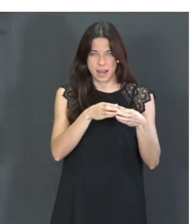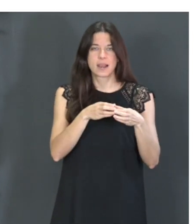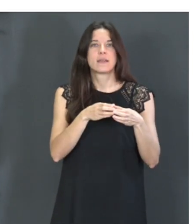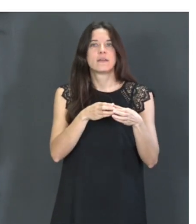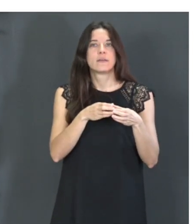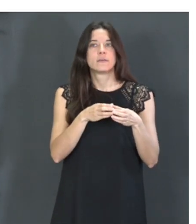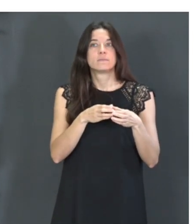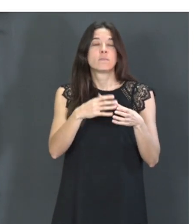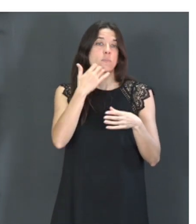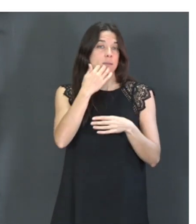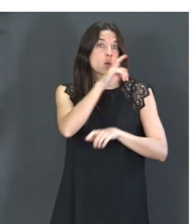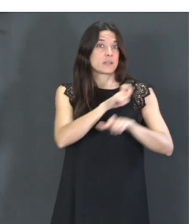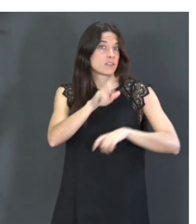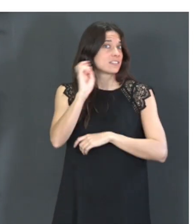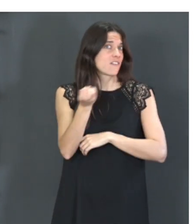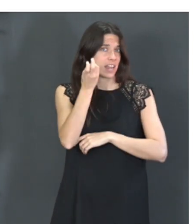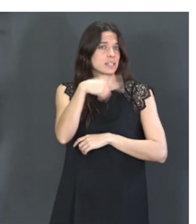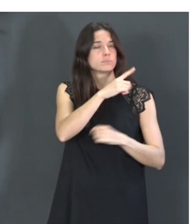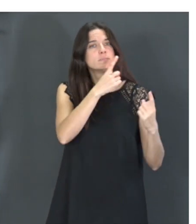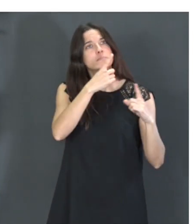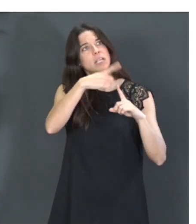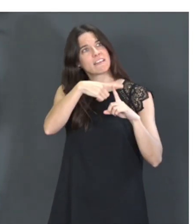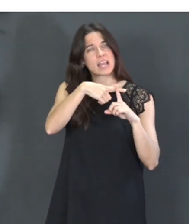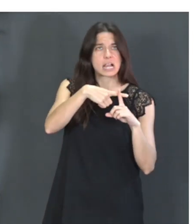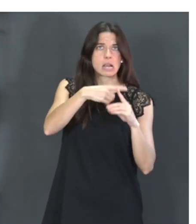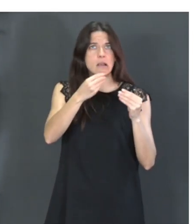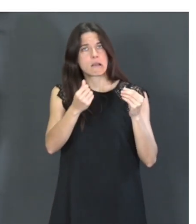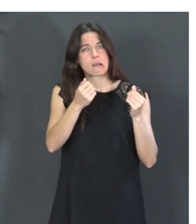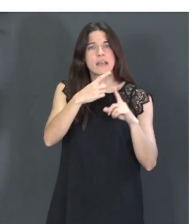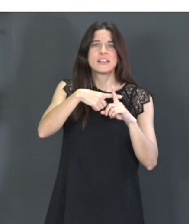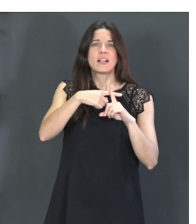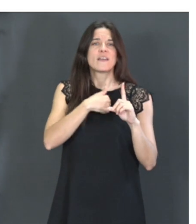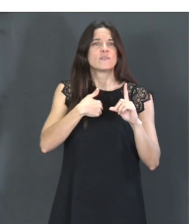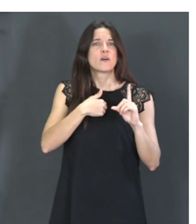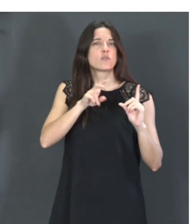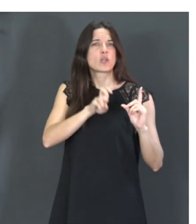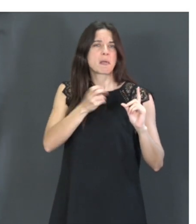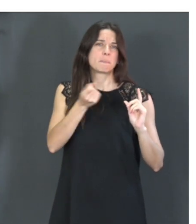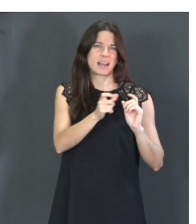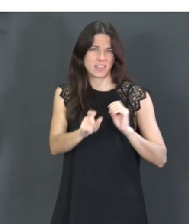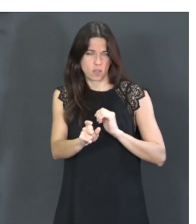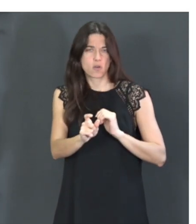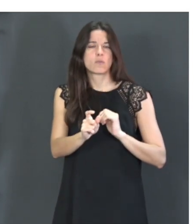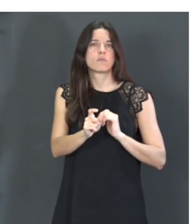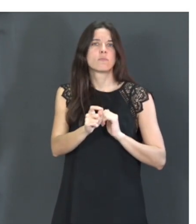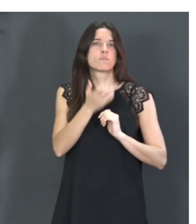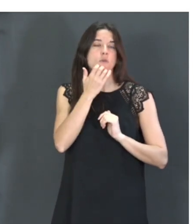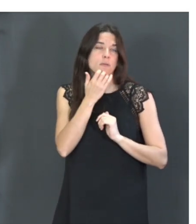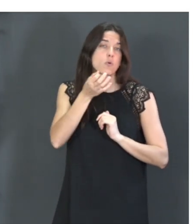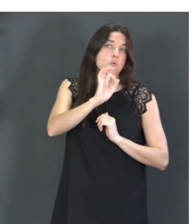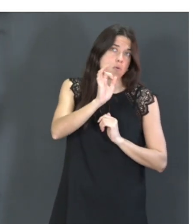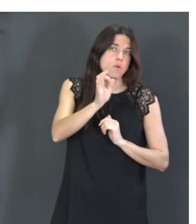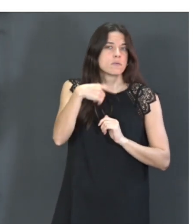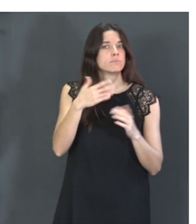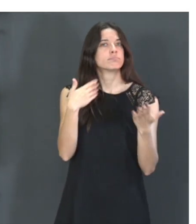llevamos a varias personas que tengan un nivel de funcionalidad similar o que puedan establecer